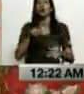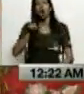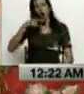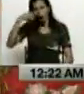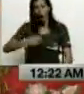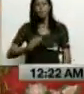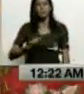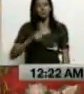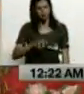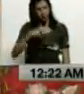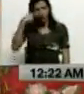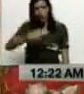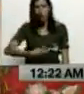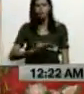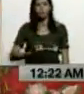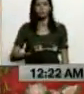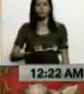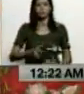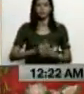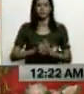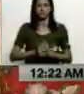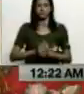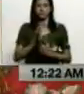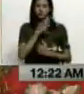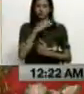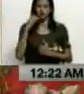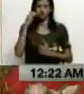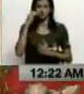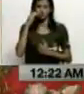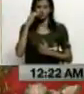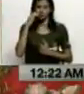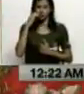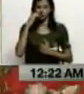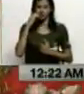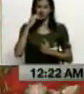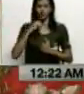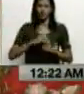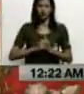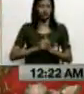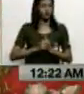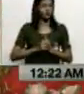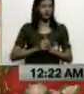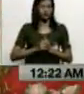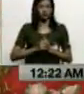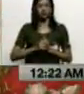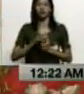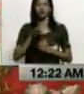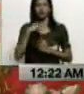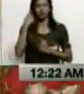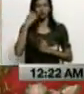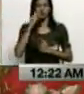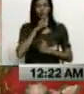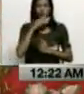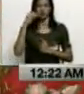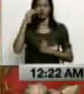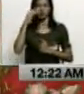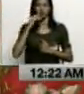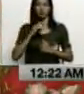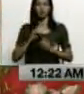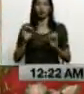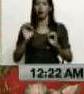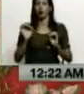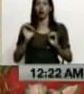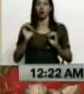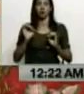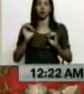hombrecito el título es capril obligado nada verdad capril no claro quién va nada